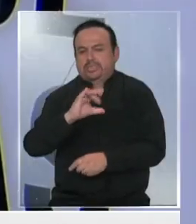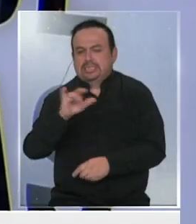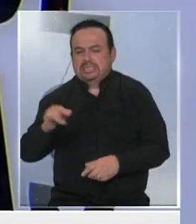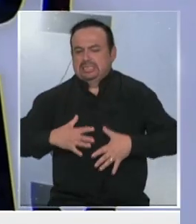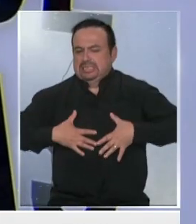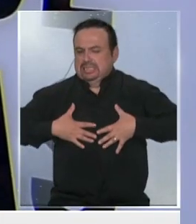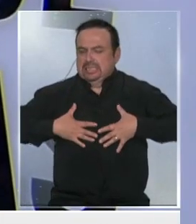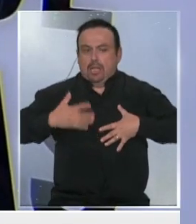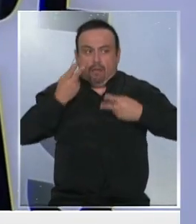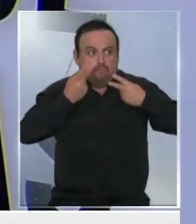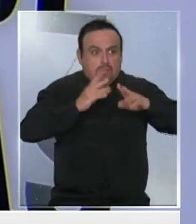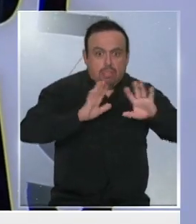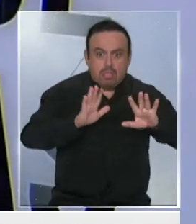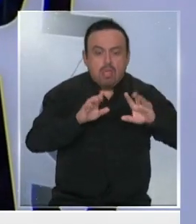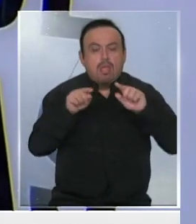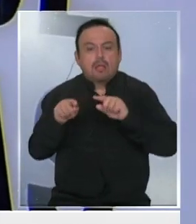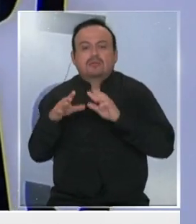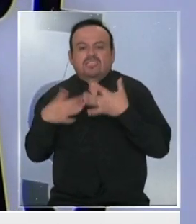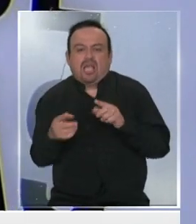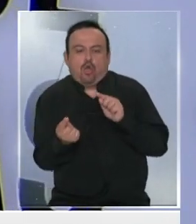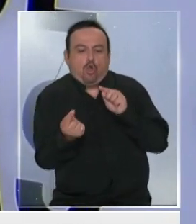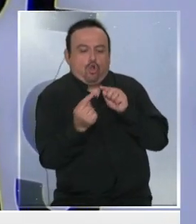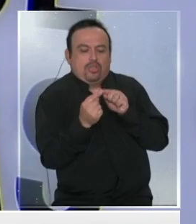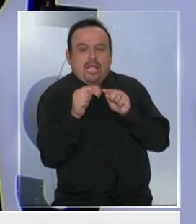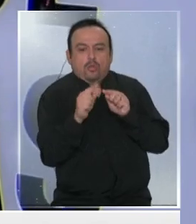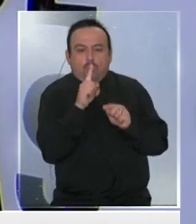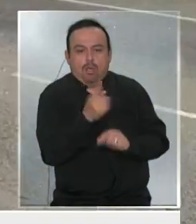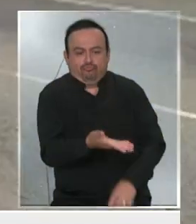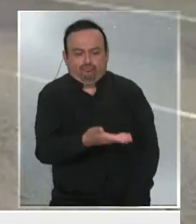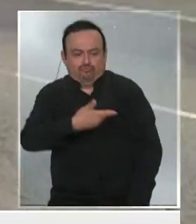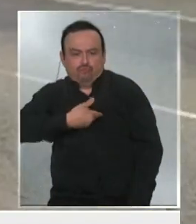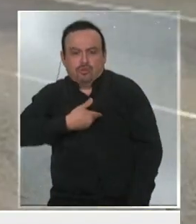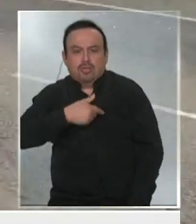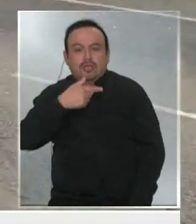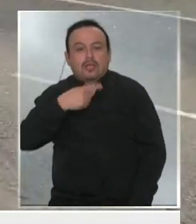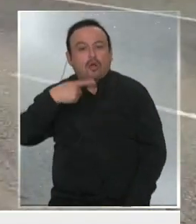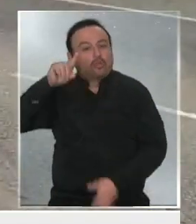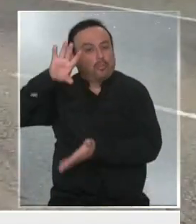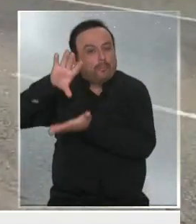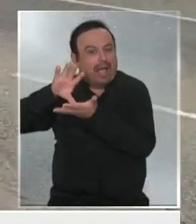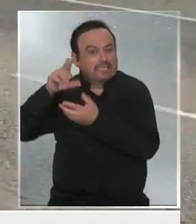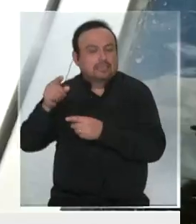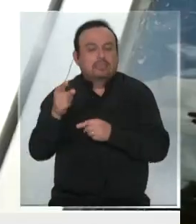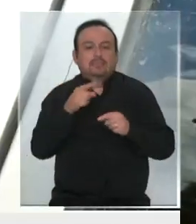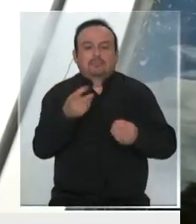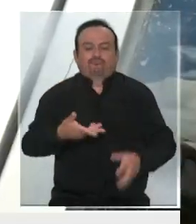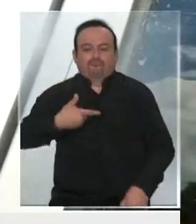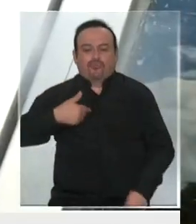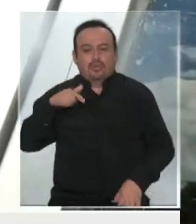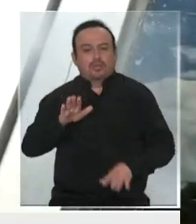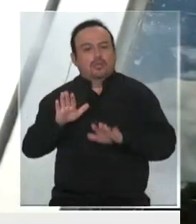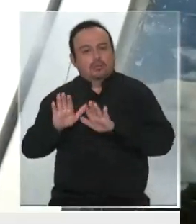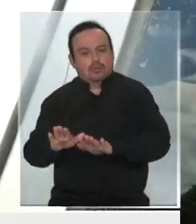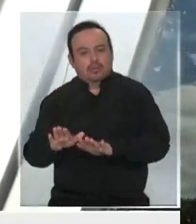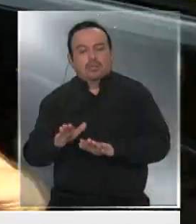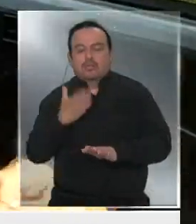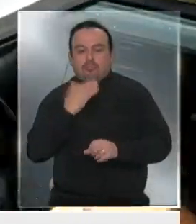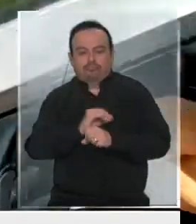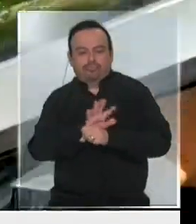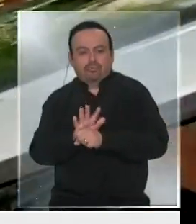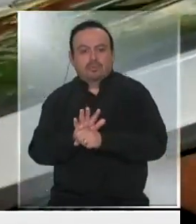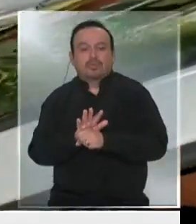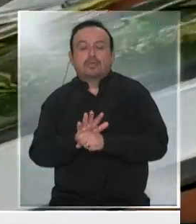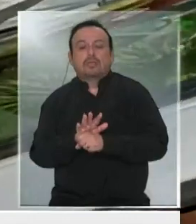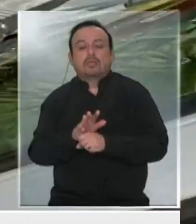no había viajado, pero había estado en contacto con una persona que había estado en el exterior y que permanece internado por coronavirus.